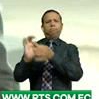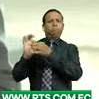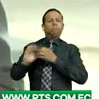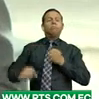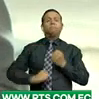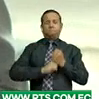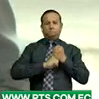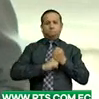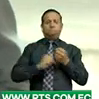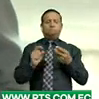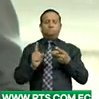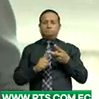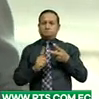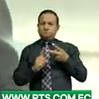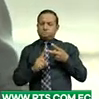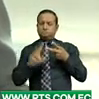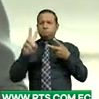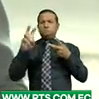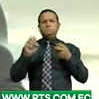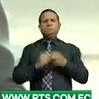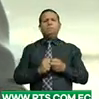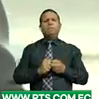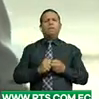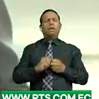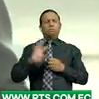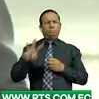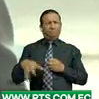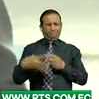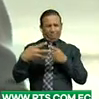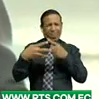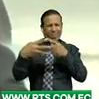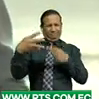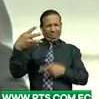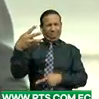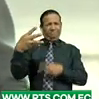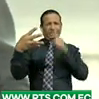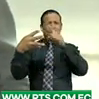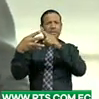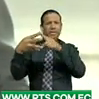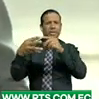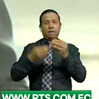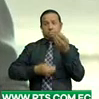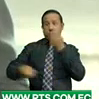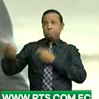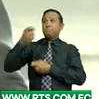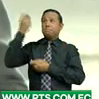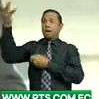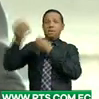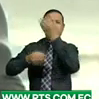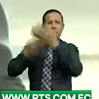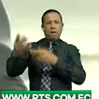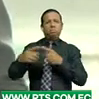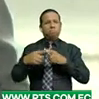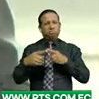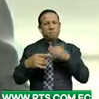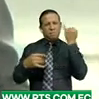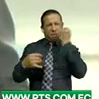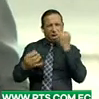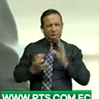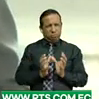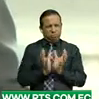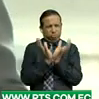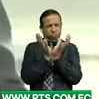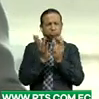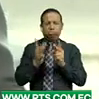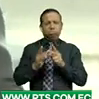el de incluir 4 productos específicos en el SGP, los hemos hablado varias veces, el brócoli, las alcachofas, el atún en pouch y las